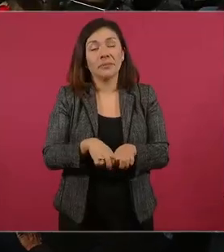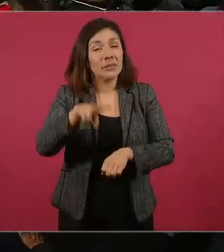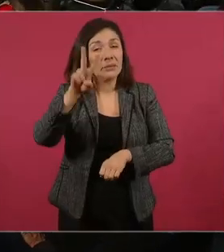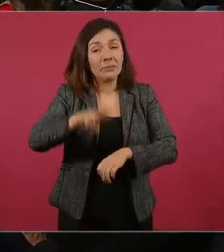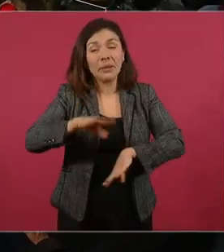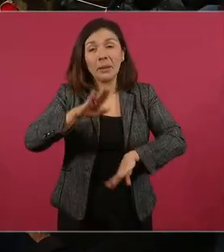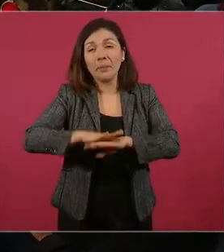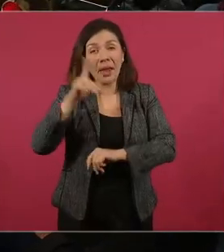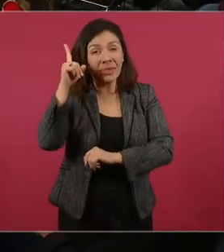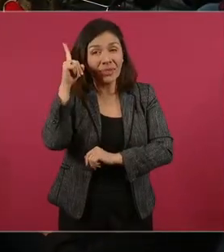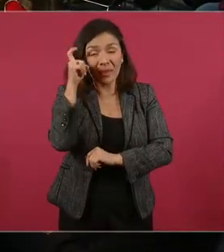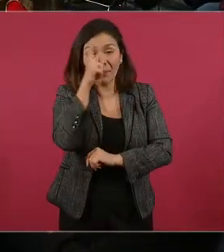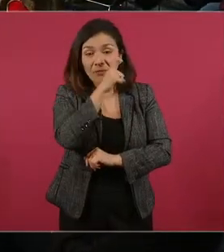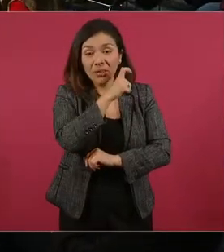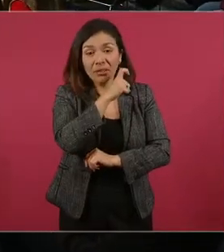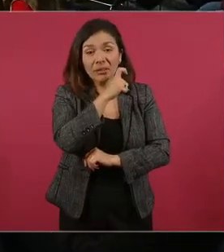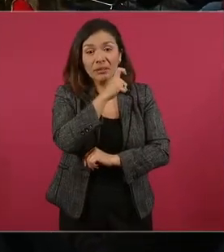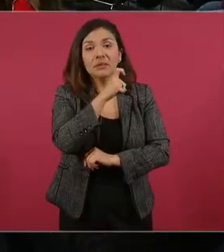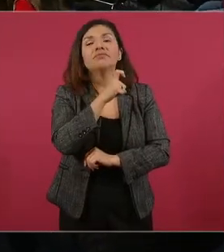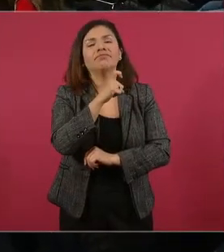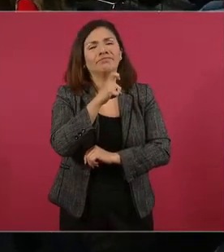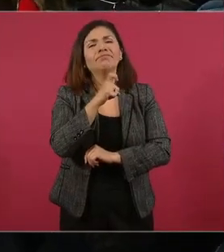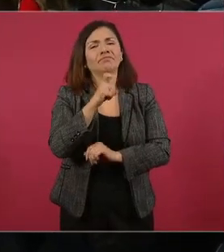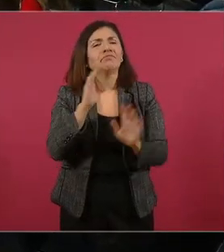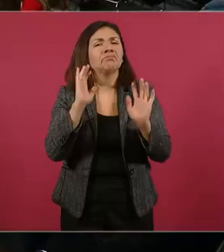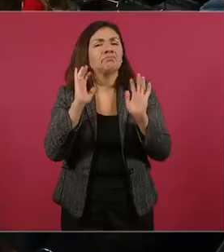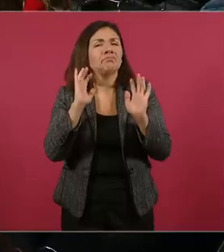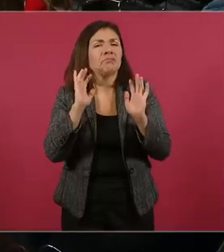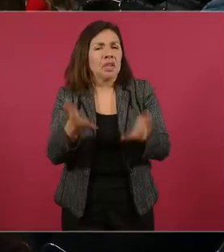difícil lo logramos,